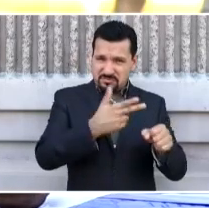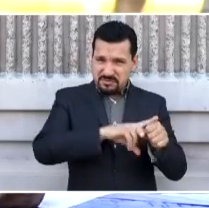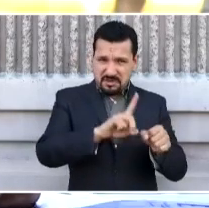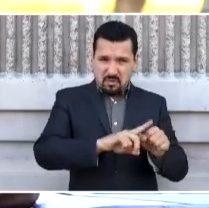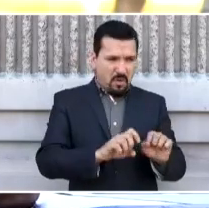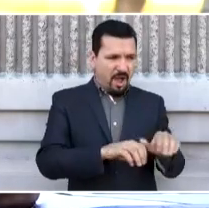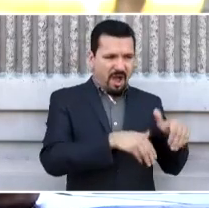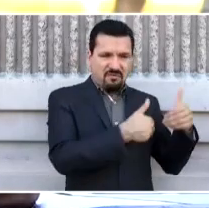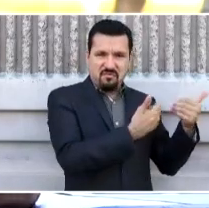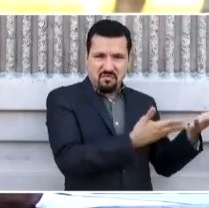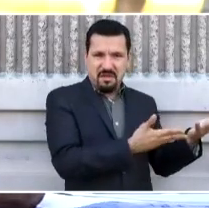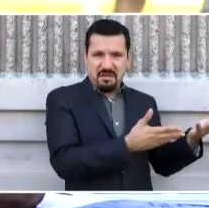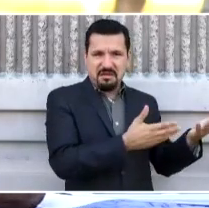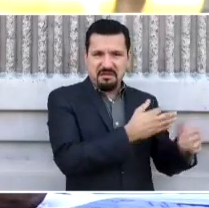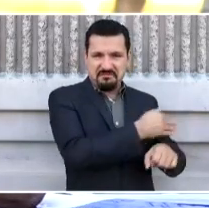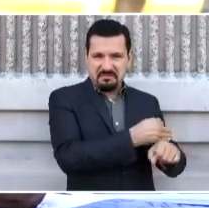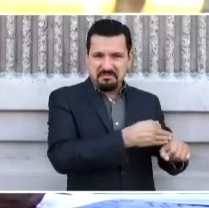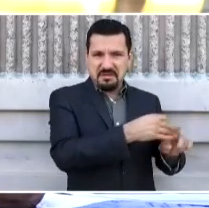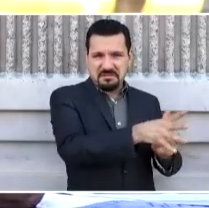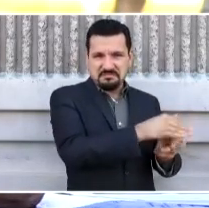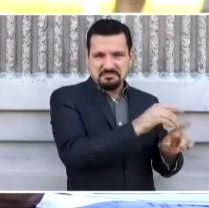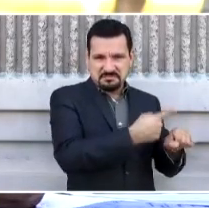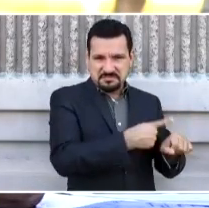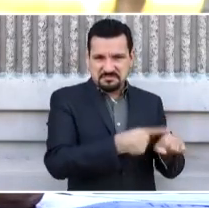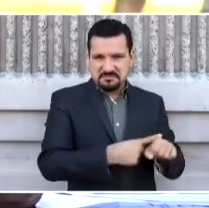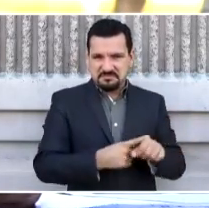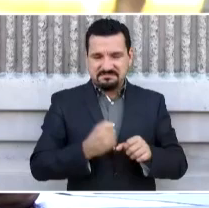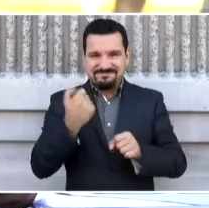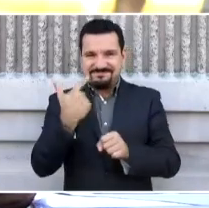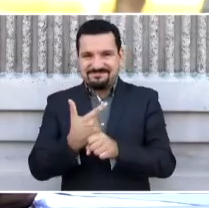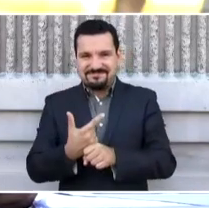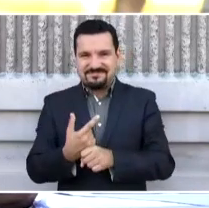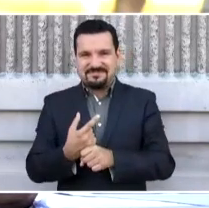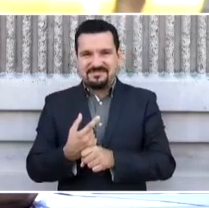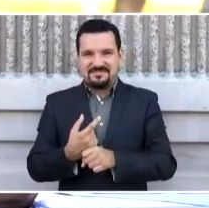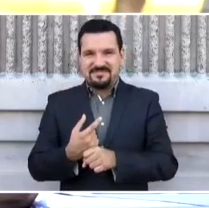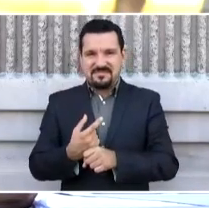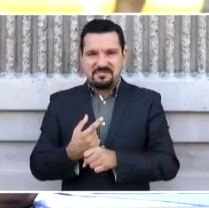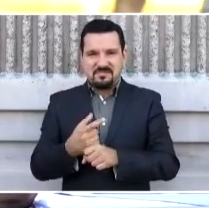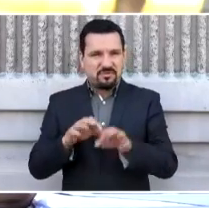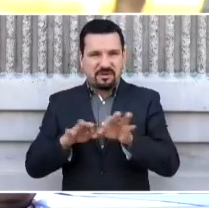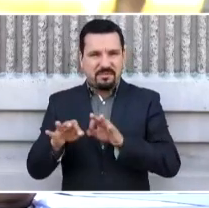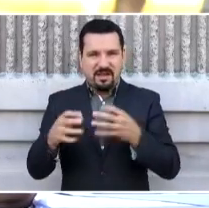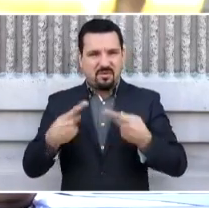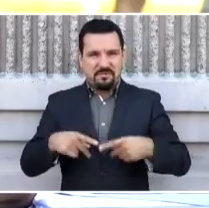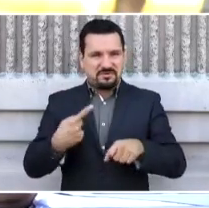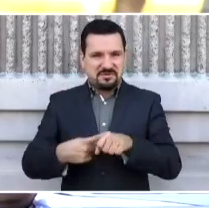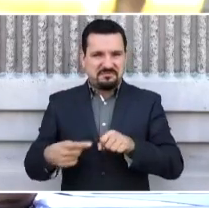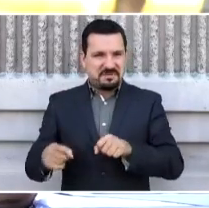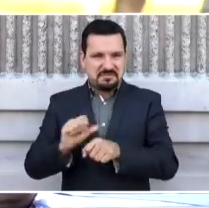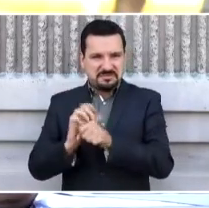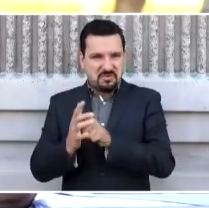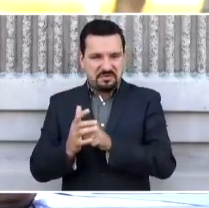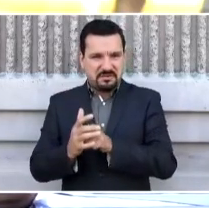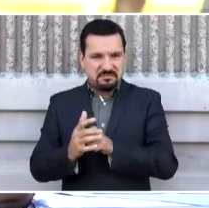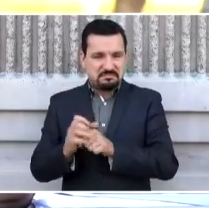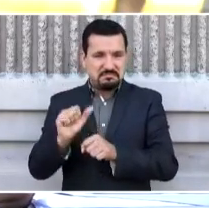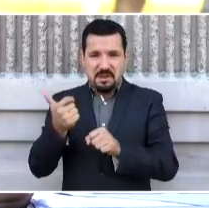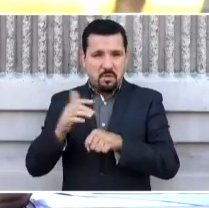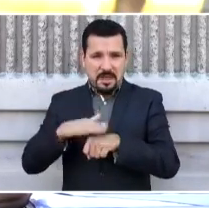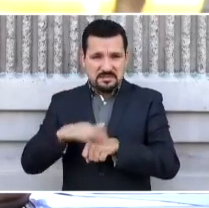no atendieron o no se dieron cuenta de la atención de pacientes COVID, ¿no? Entonces, ¿algo más?